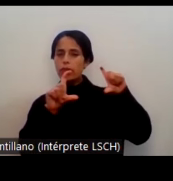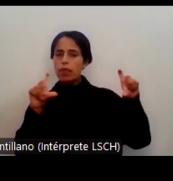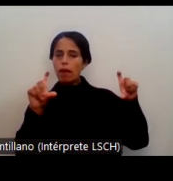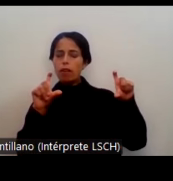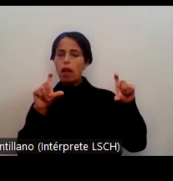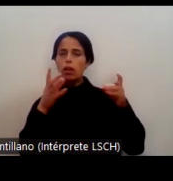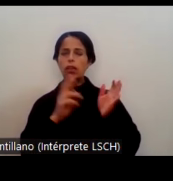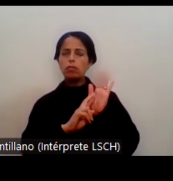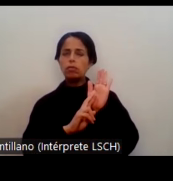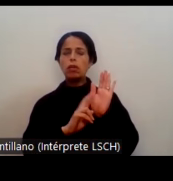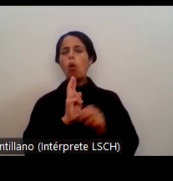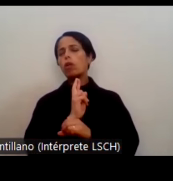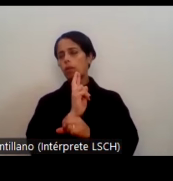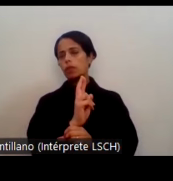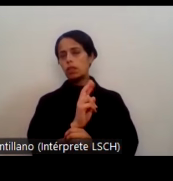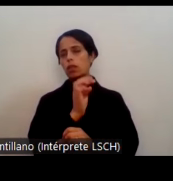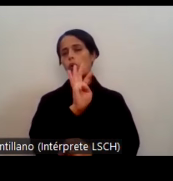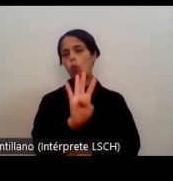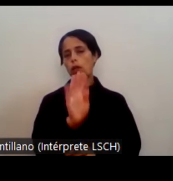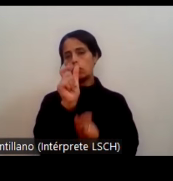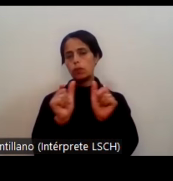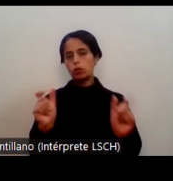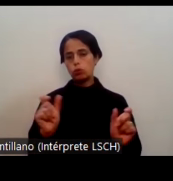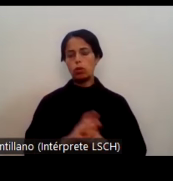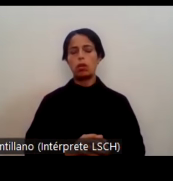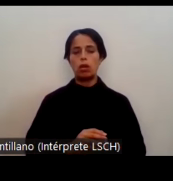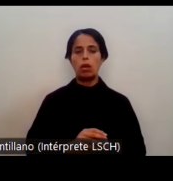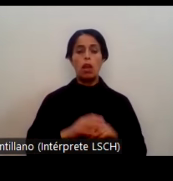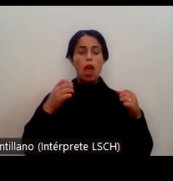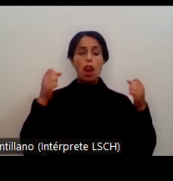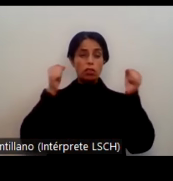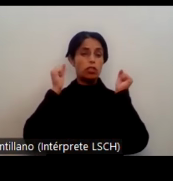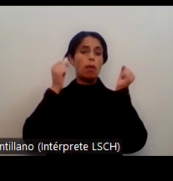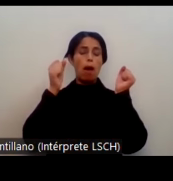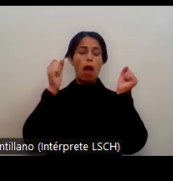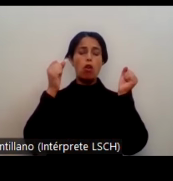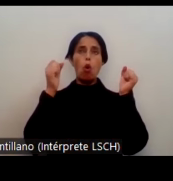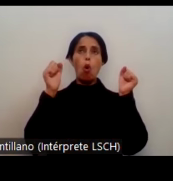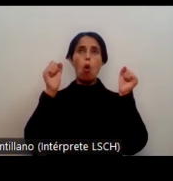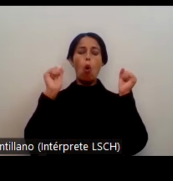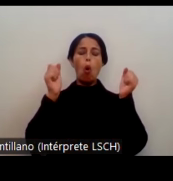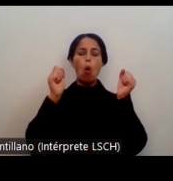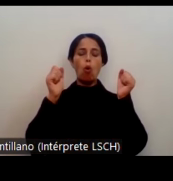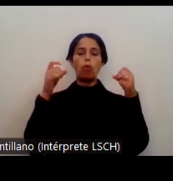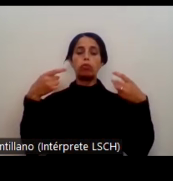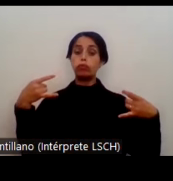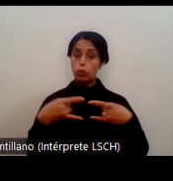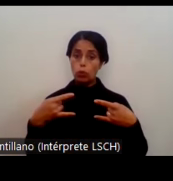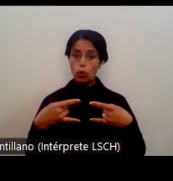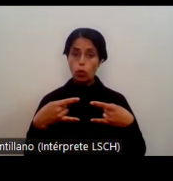4 personajes. El chamán como sacrificador lo tenemos en